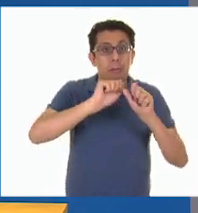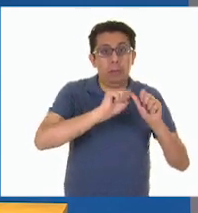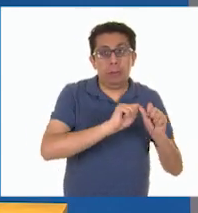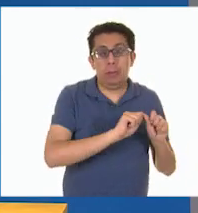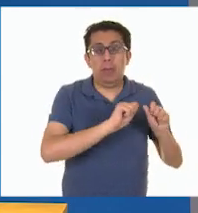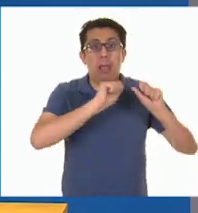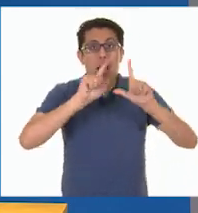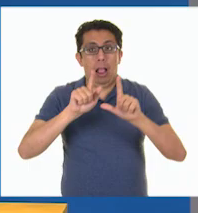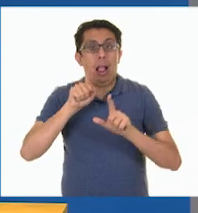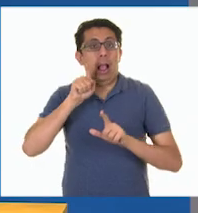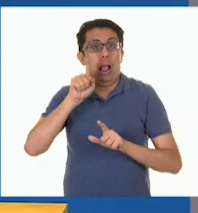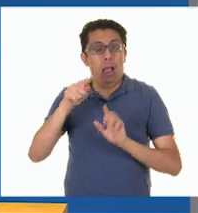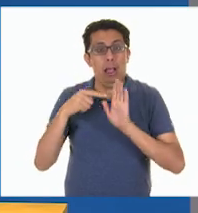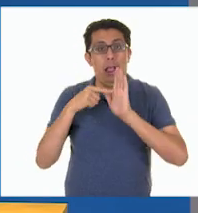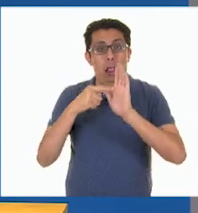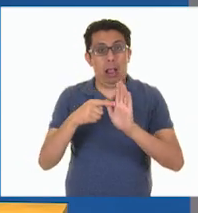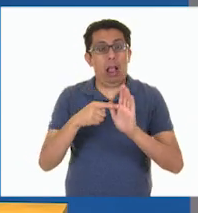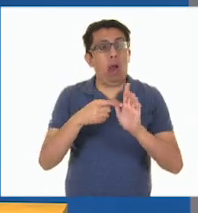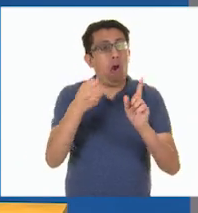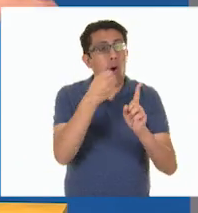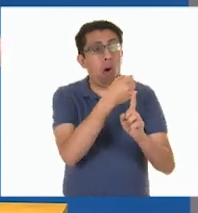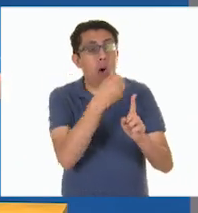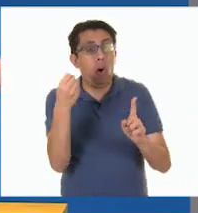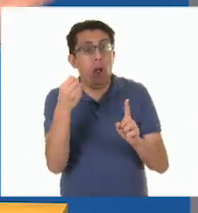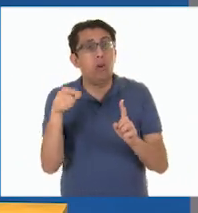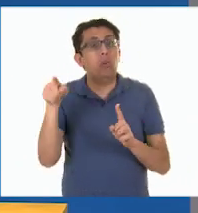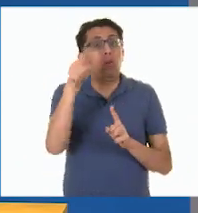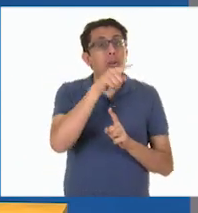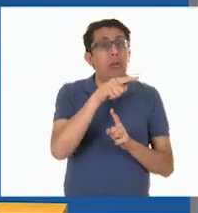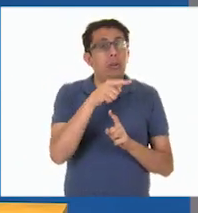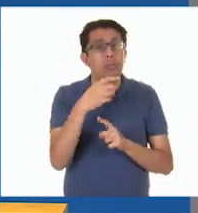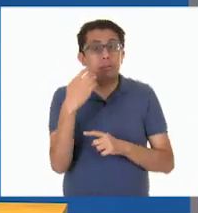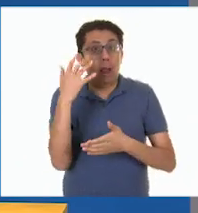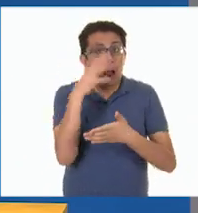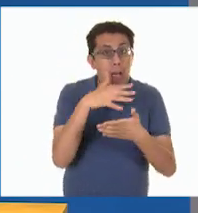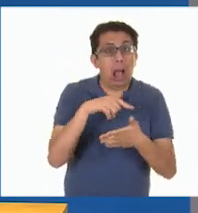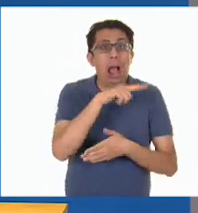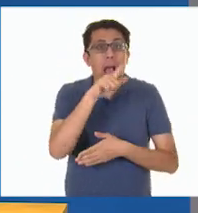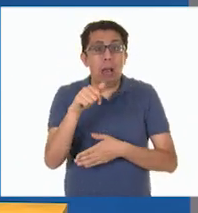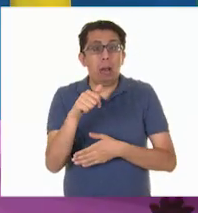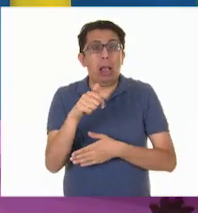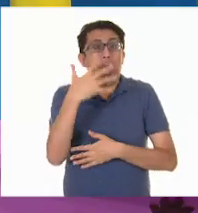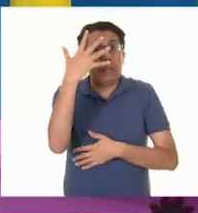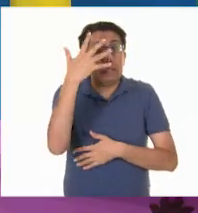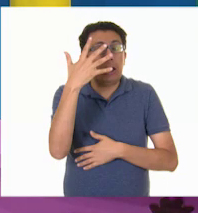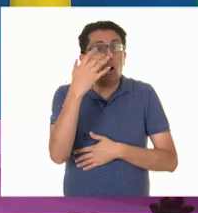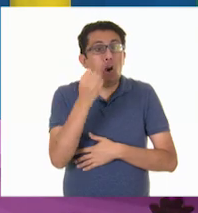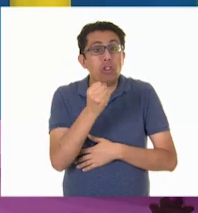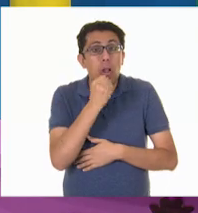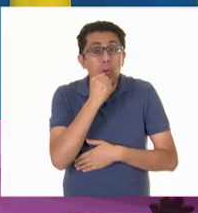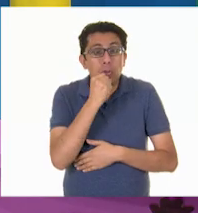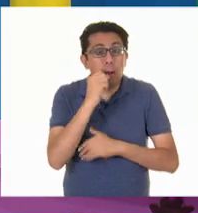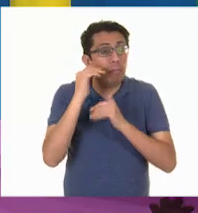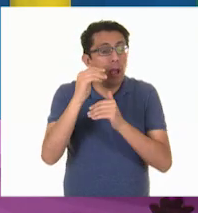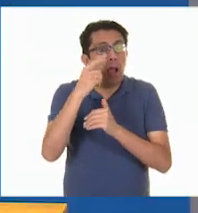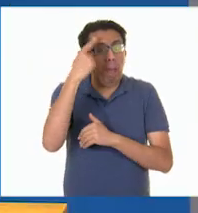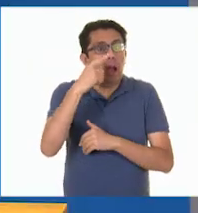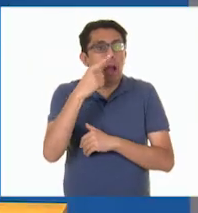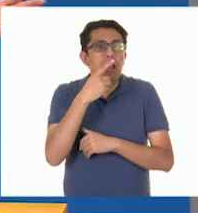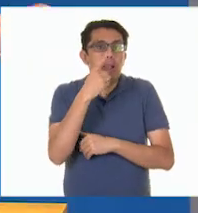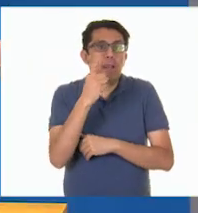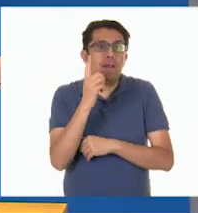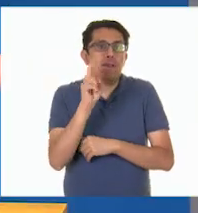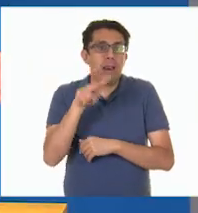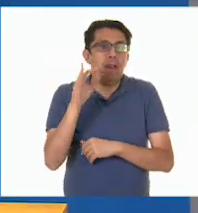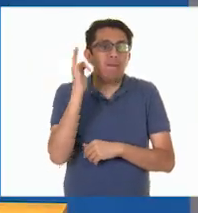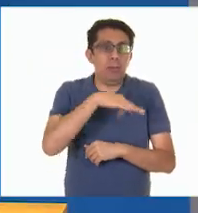frases y vamos a tener solo 5 segundos para determinar si es falso o verdadero la expresión. ¿Tan poquito tiempo? Es